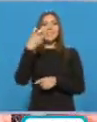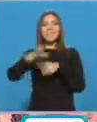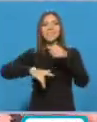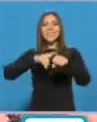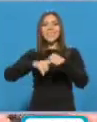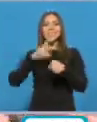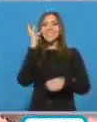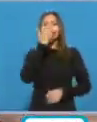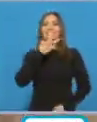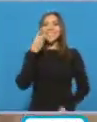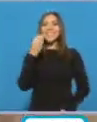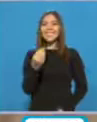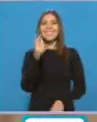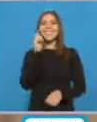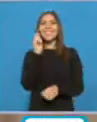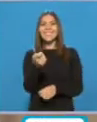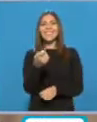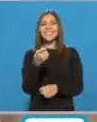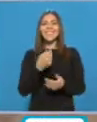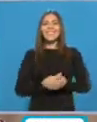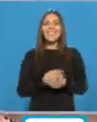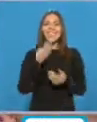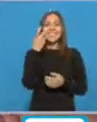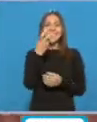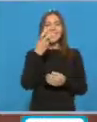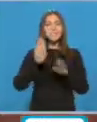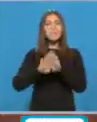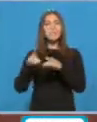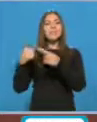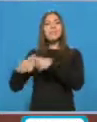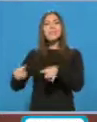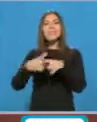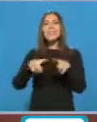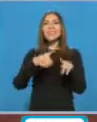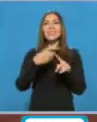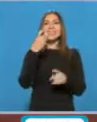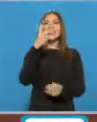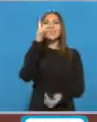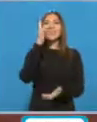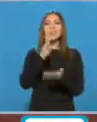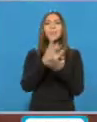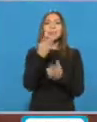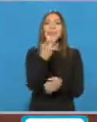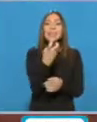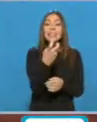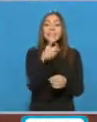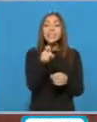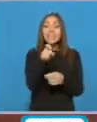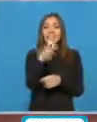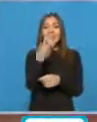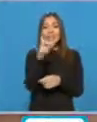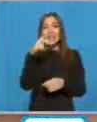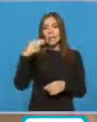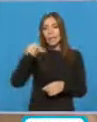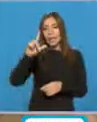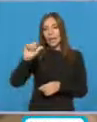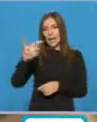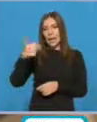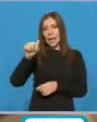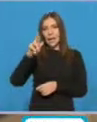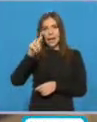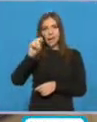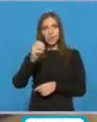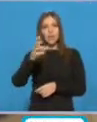hermosos son del género de los elodermas, son especies de lagartos, la única especie de lagartos venenosa de nuestro